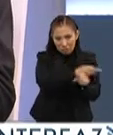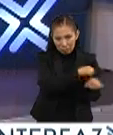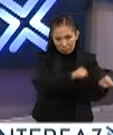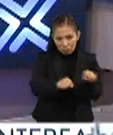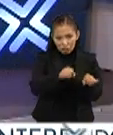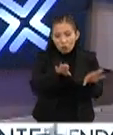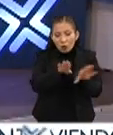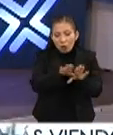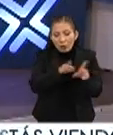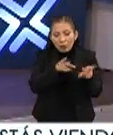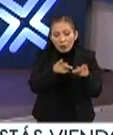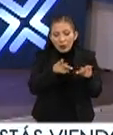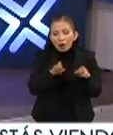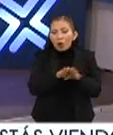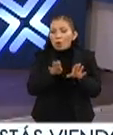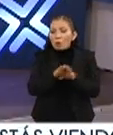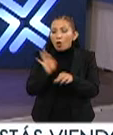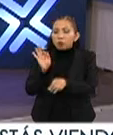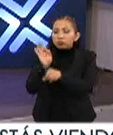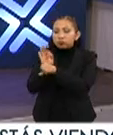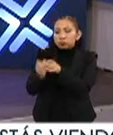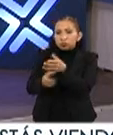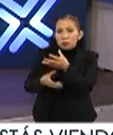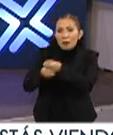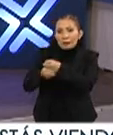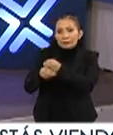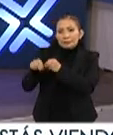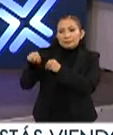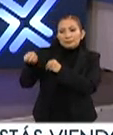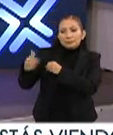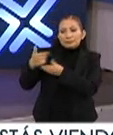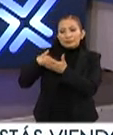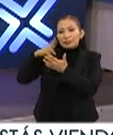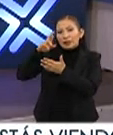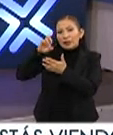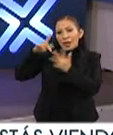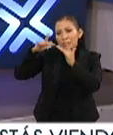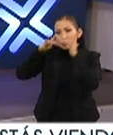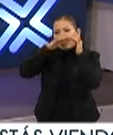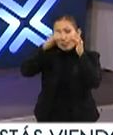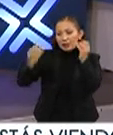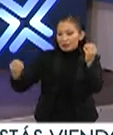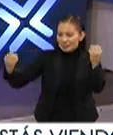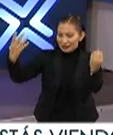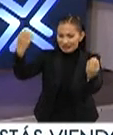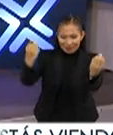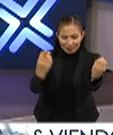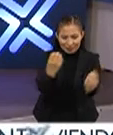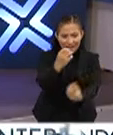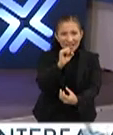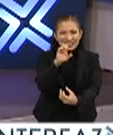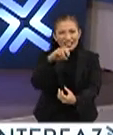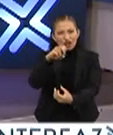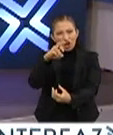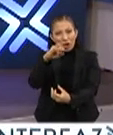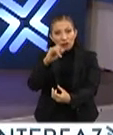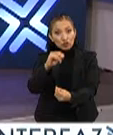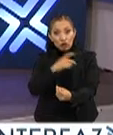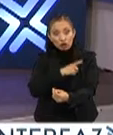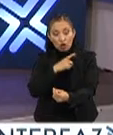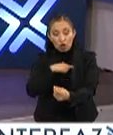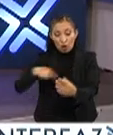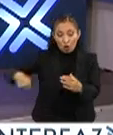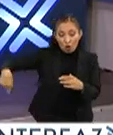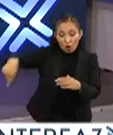terremoto cómo se ha reforzado esta red de sensores que están ahora ya no